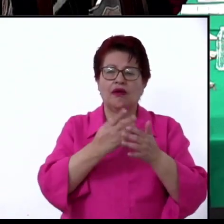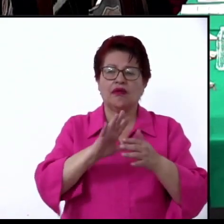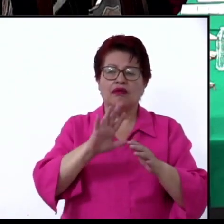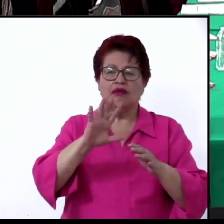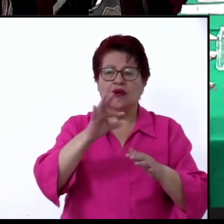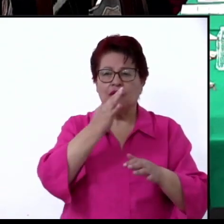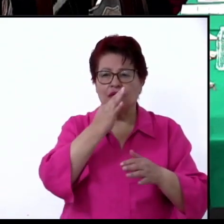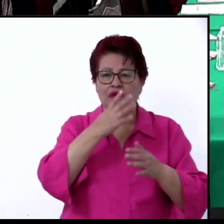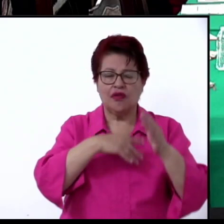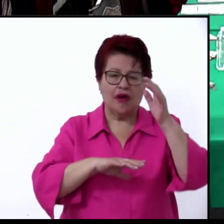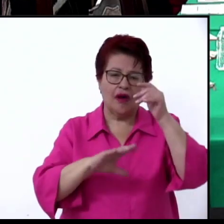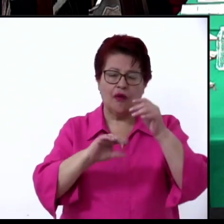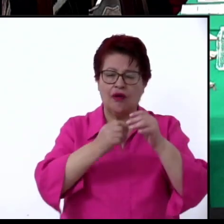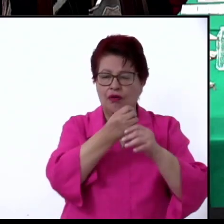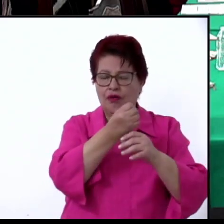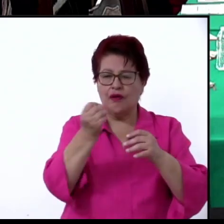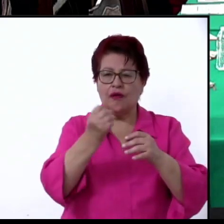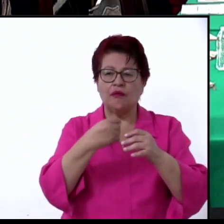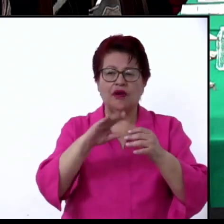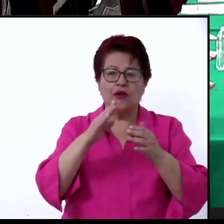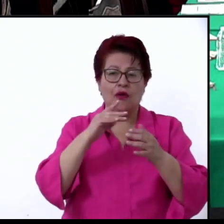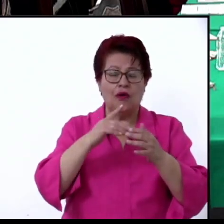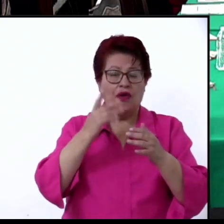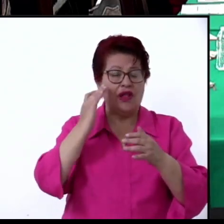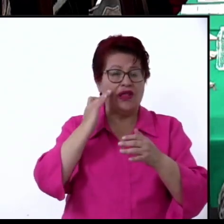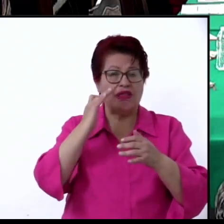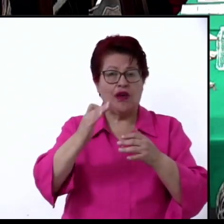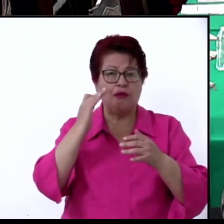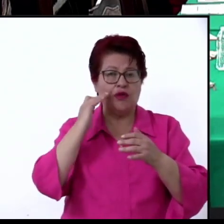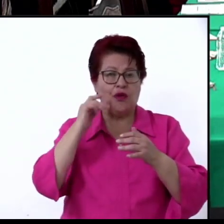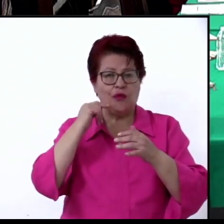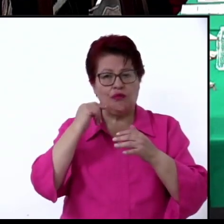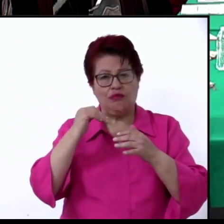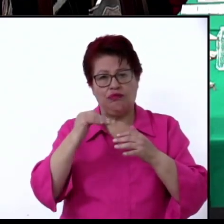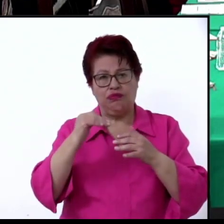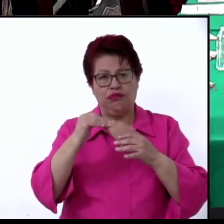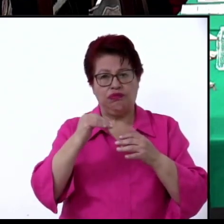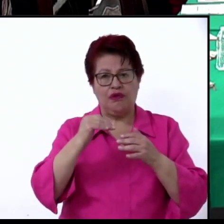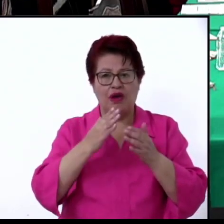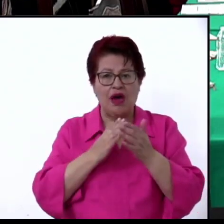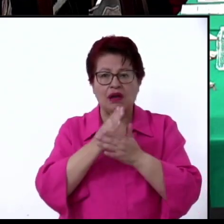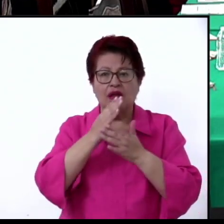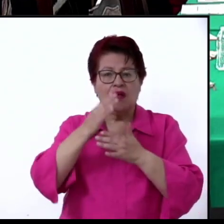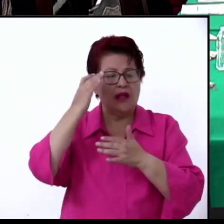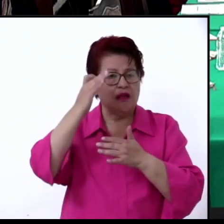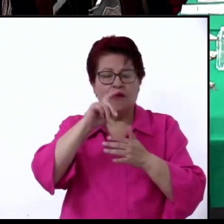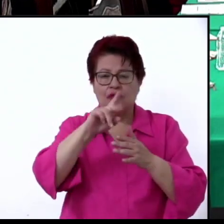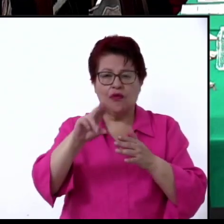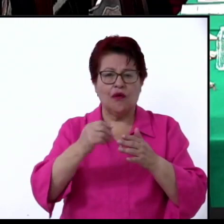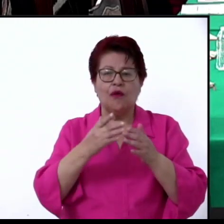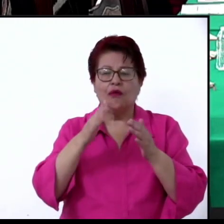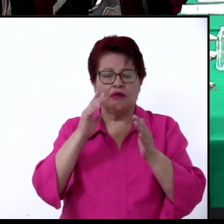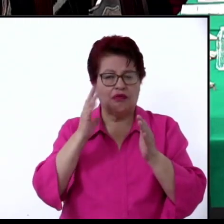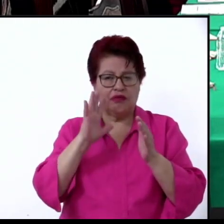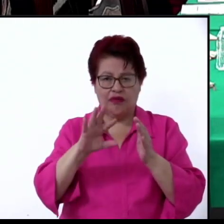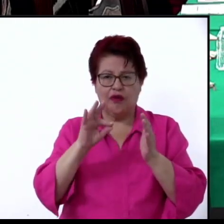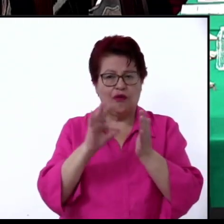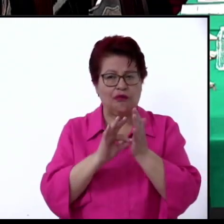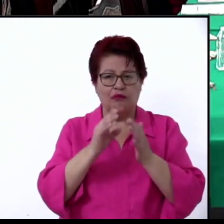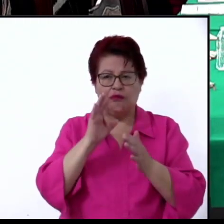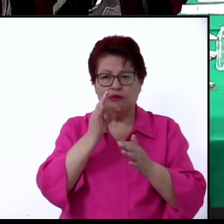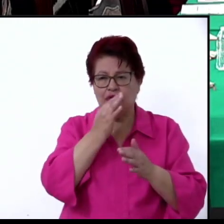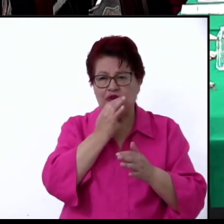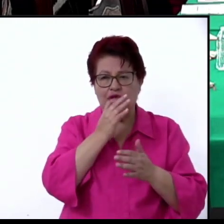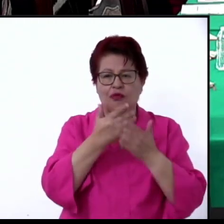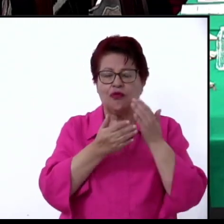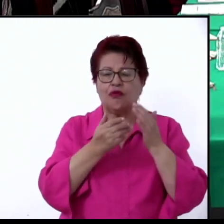5 minutos, de acuerdo al orden, sin exceder el turno por cada grupo o asociación parlamentaria, y para ello